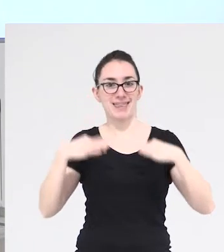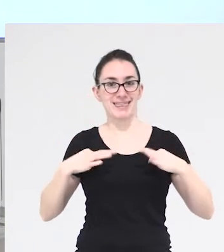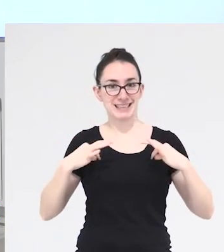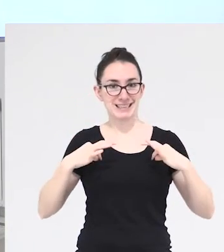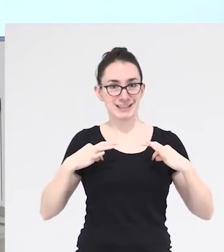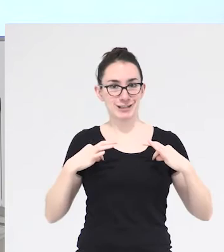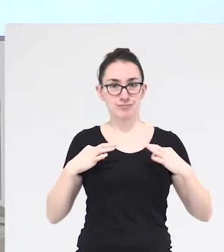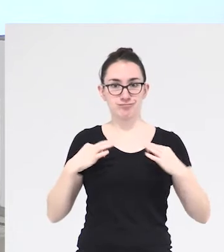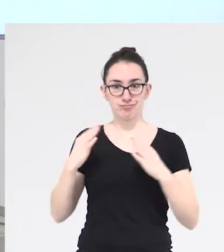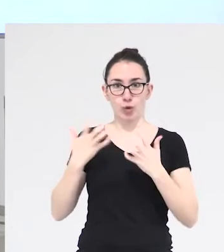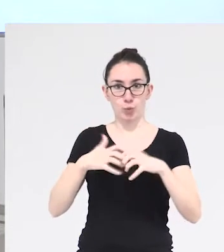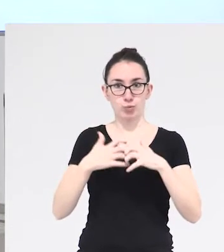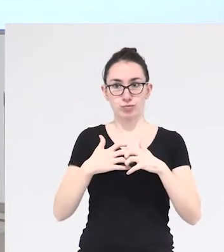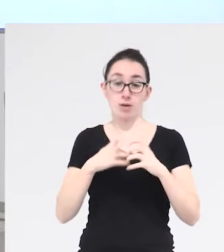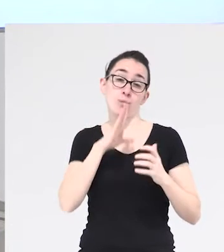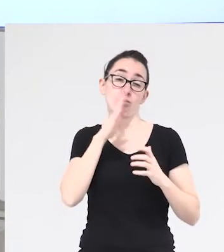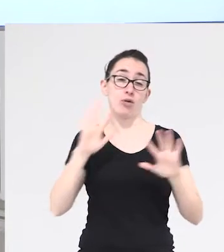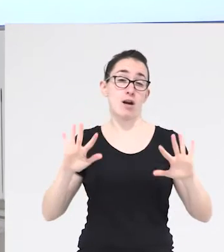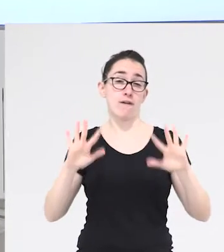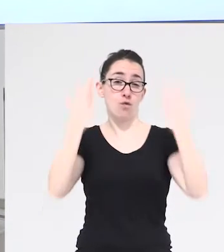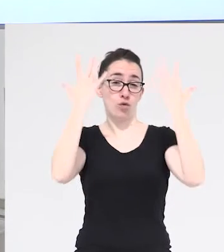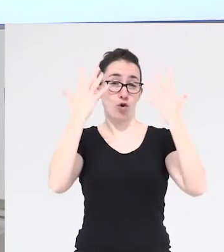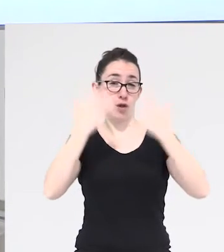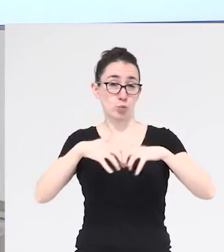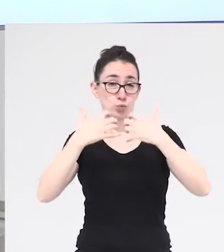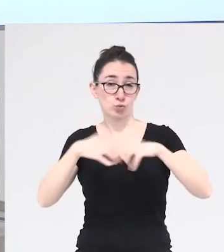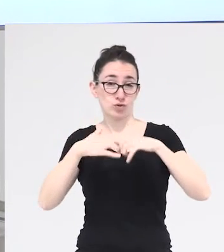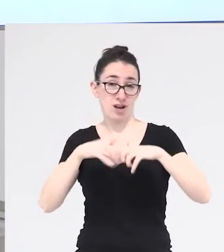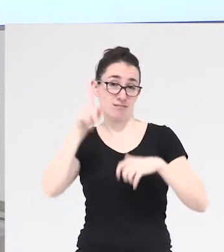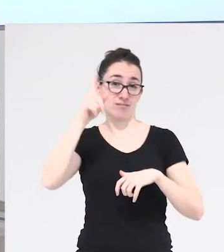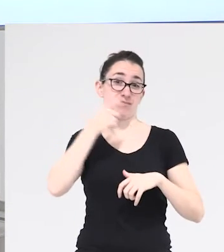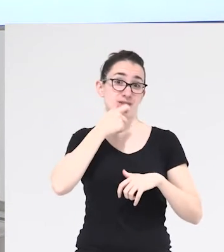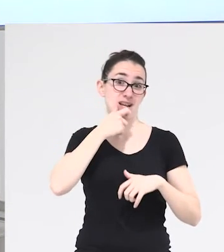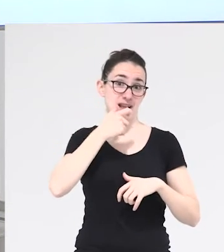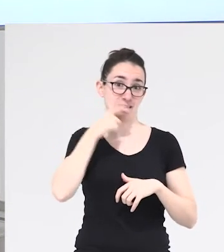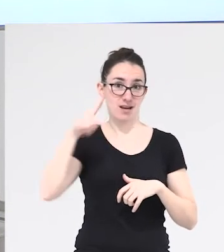en Inglaterra, bueno, ¿no? Revolución industrial, boom en ese momento,